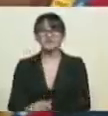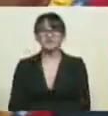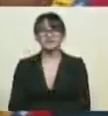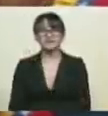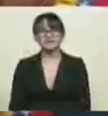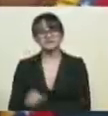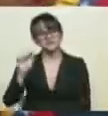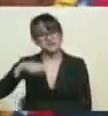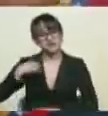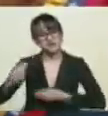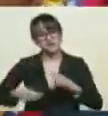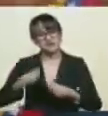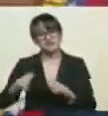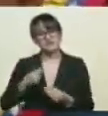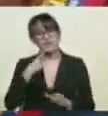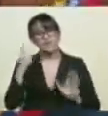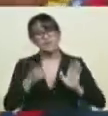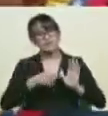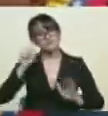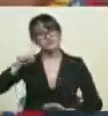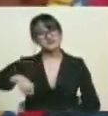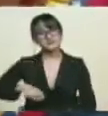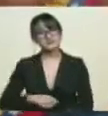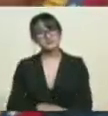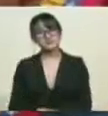hacer. ¡Lo voy a cumplir!